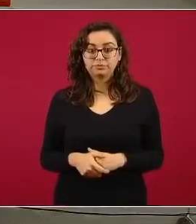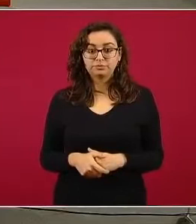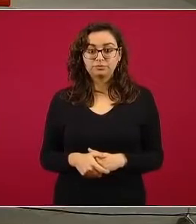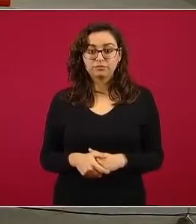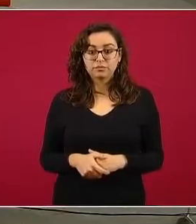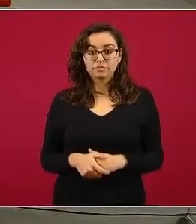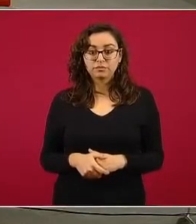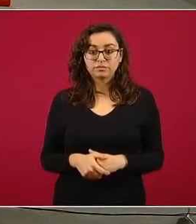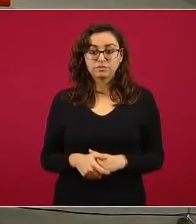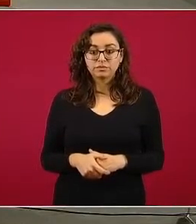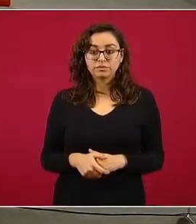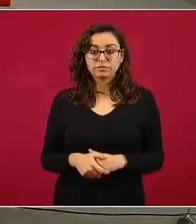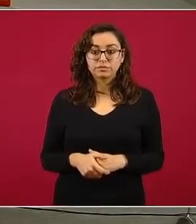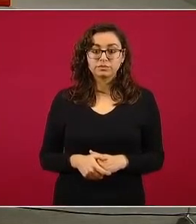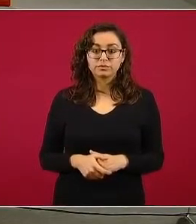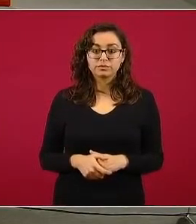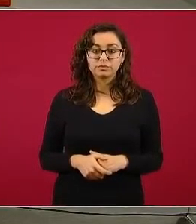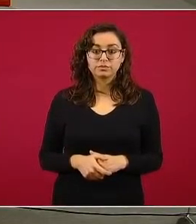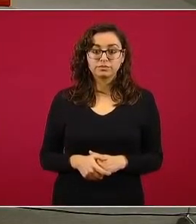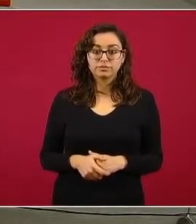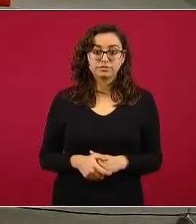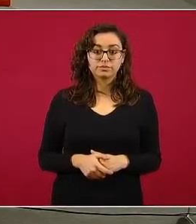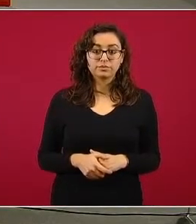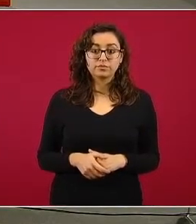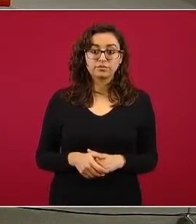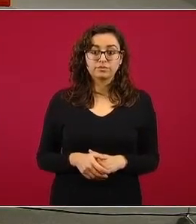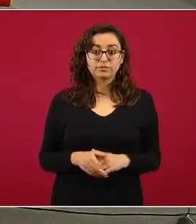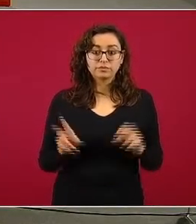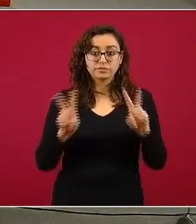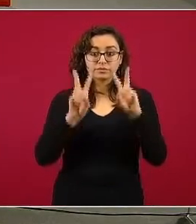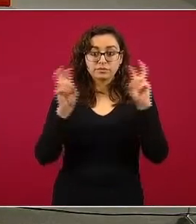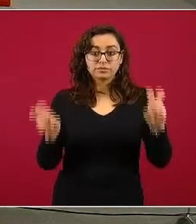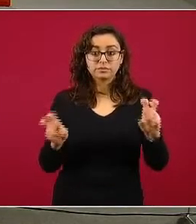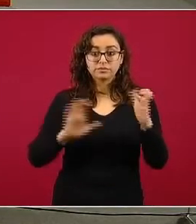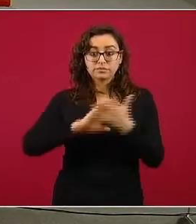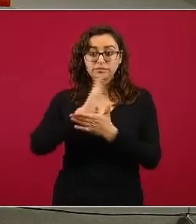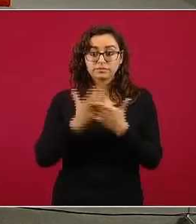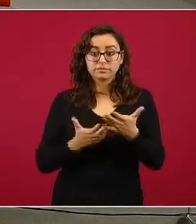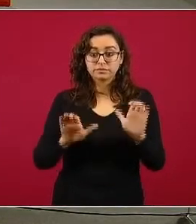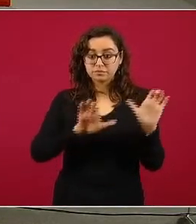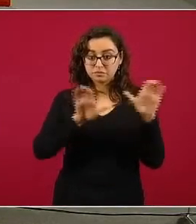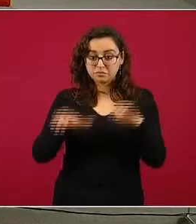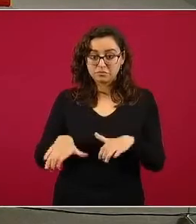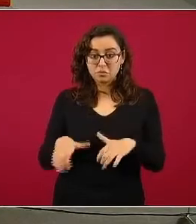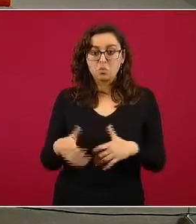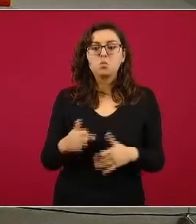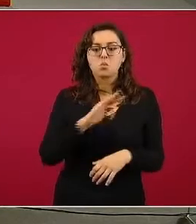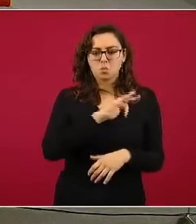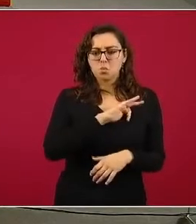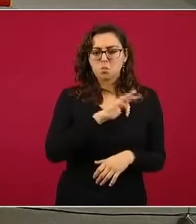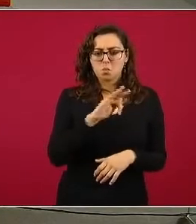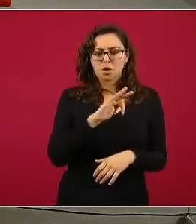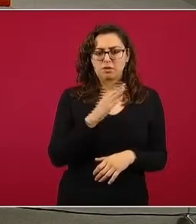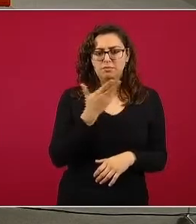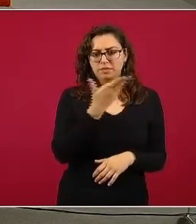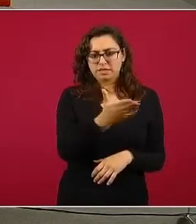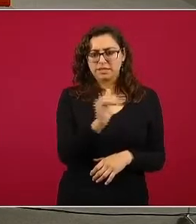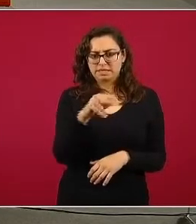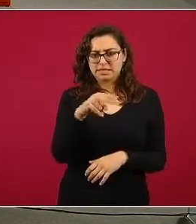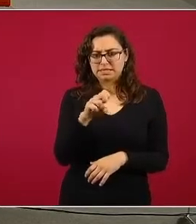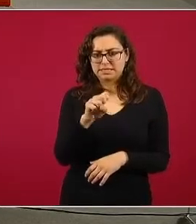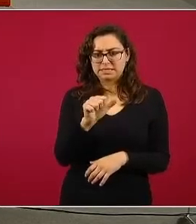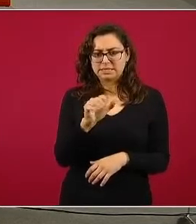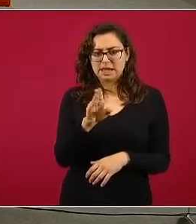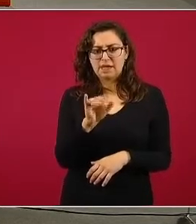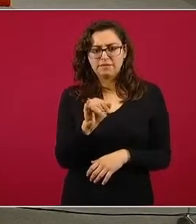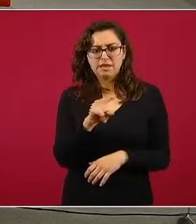cubanos? Bueno, el tema de la contratación, podemos pedir el dato exacto al INSABI, que es el que está en su